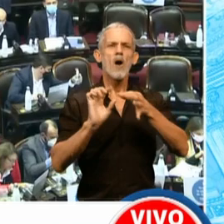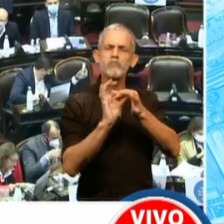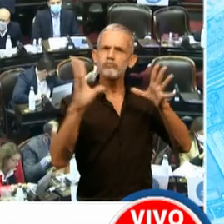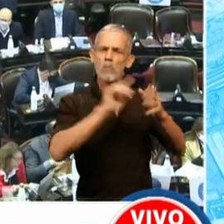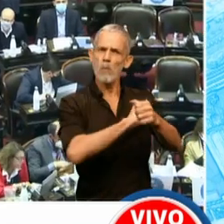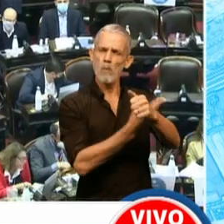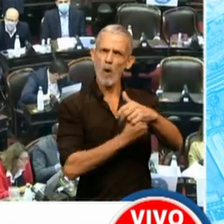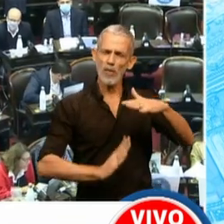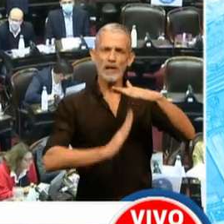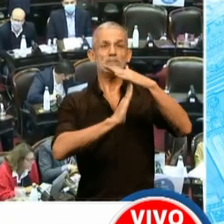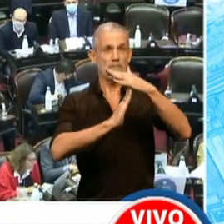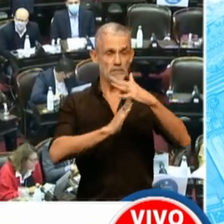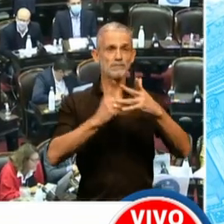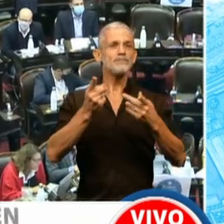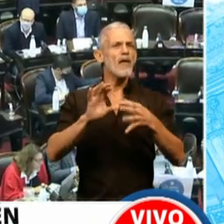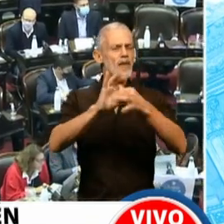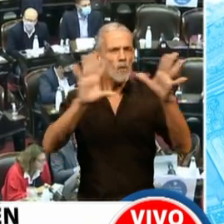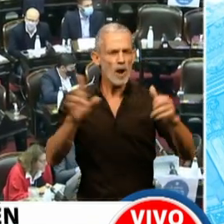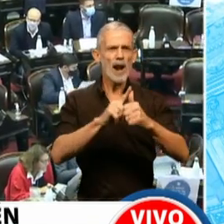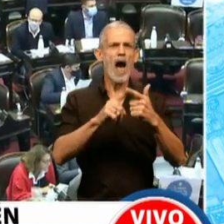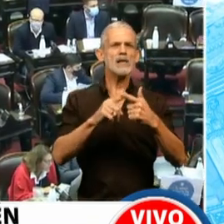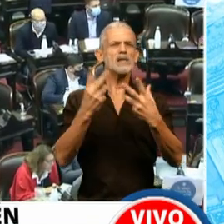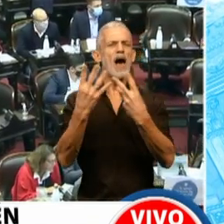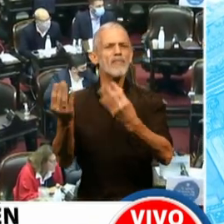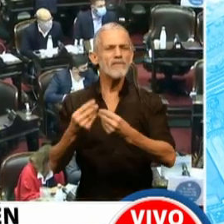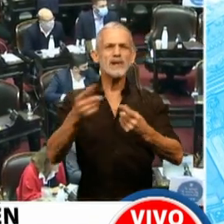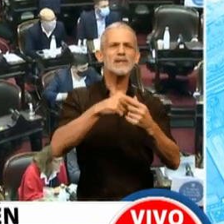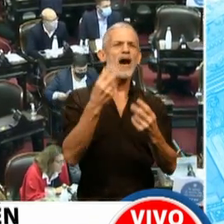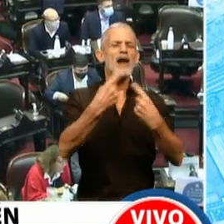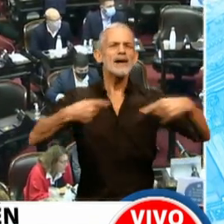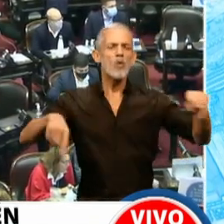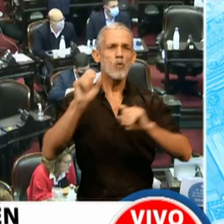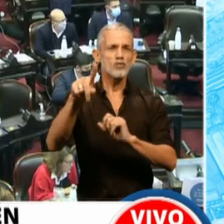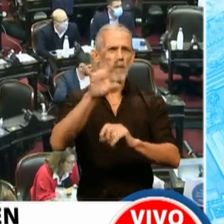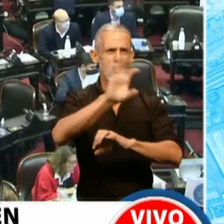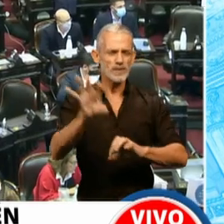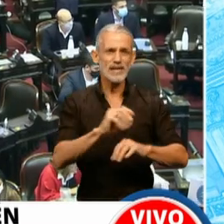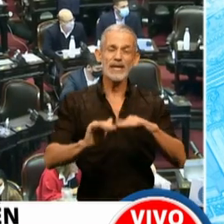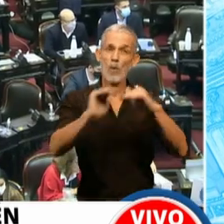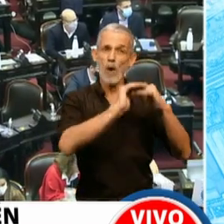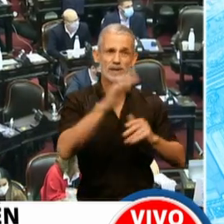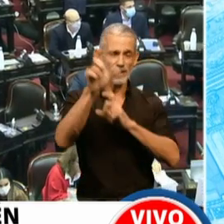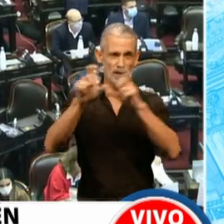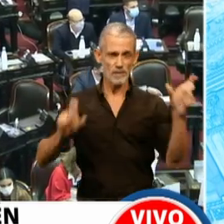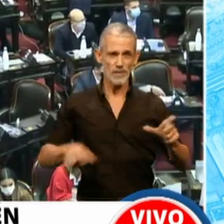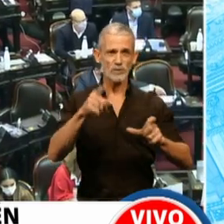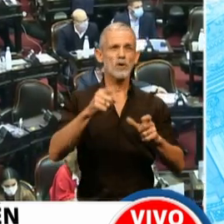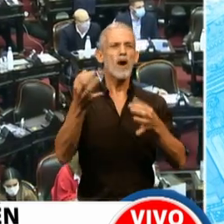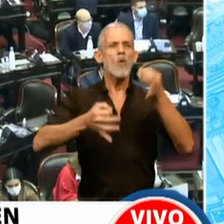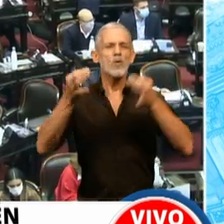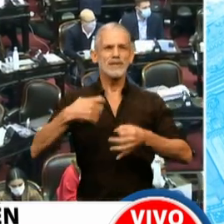poder central la defensa de los recursos provinciales la igualdad de todos sus habitantes y la justicia social